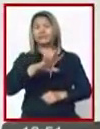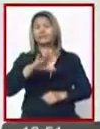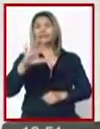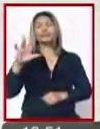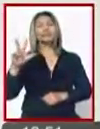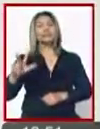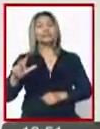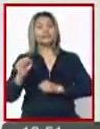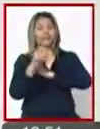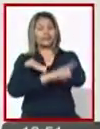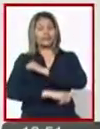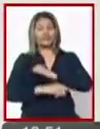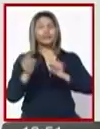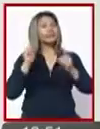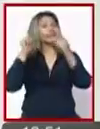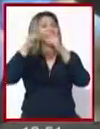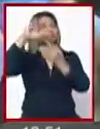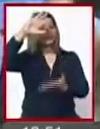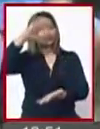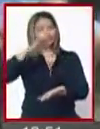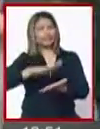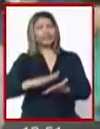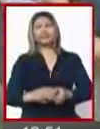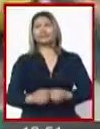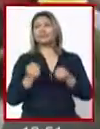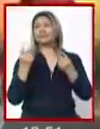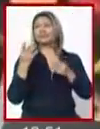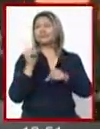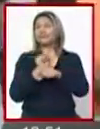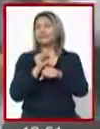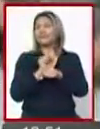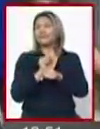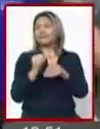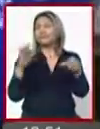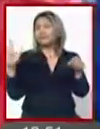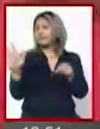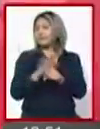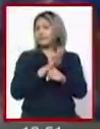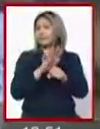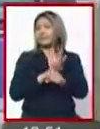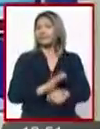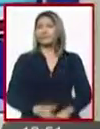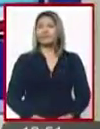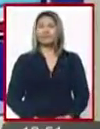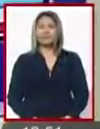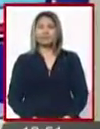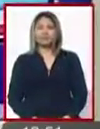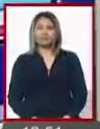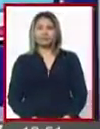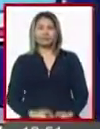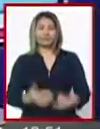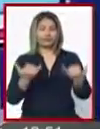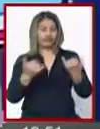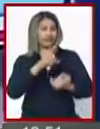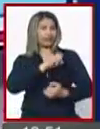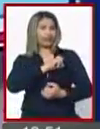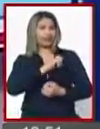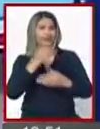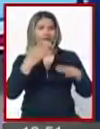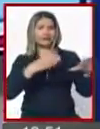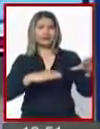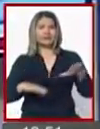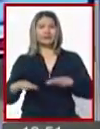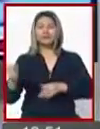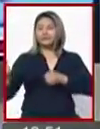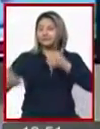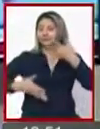753 sentencias. El objetivo es reducir la carga procesal y el hacinamiento. Y hoy la policía realizó